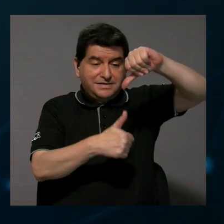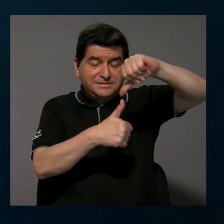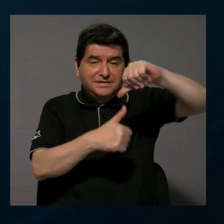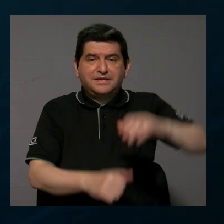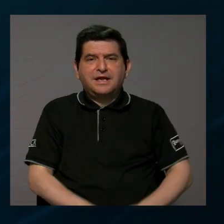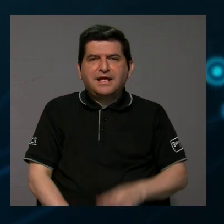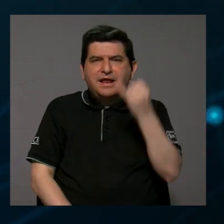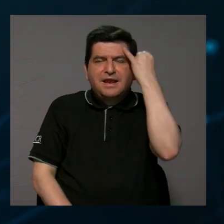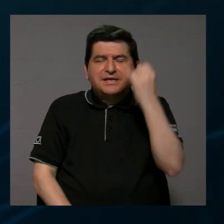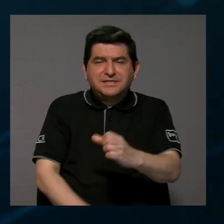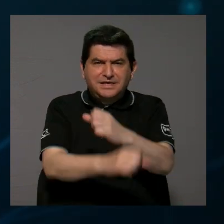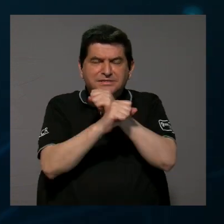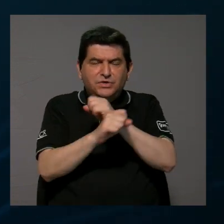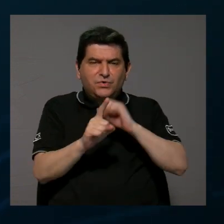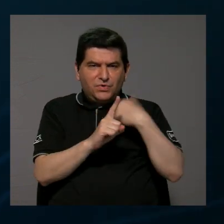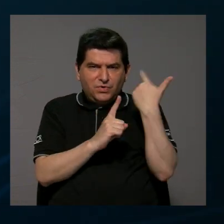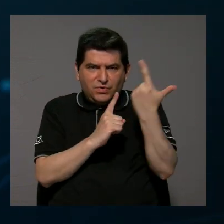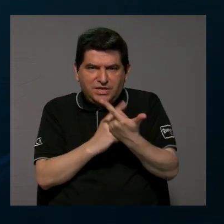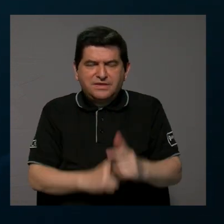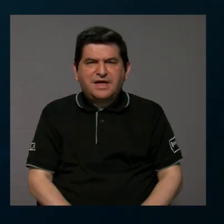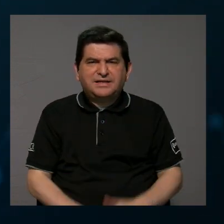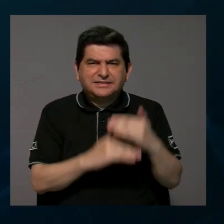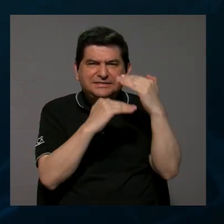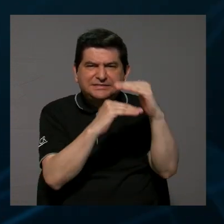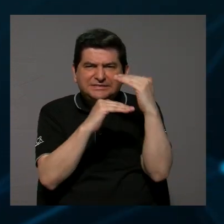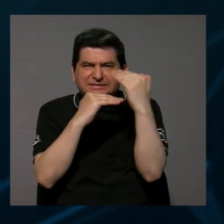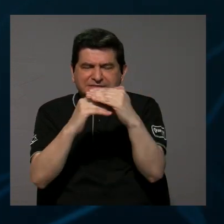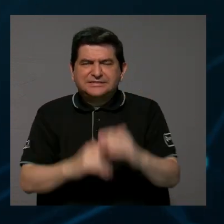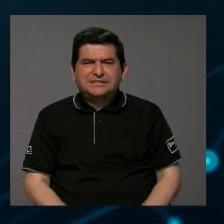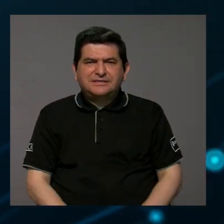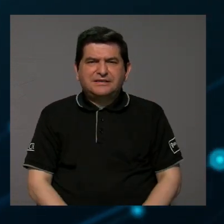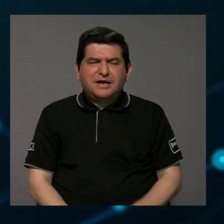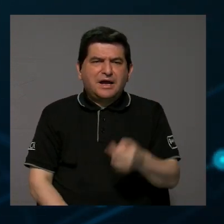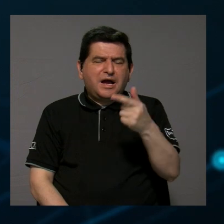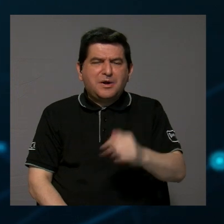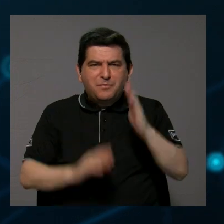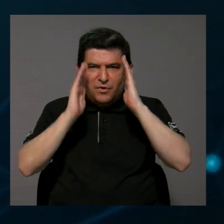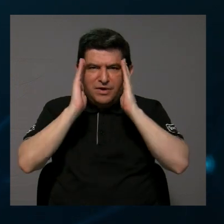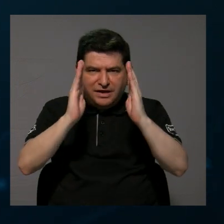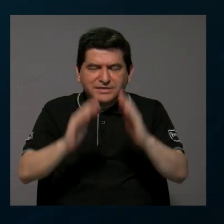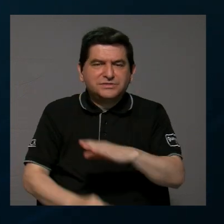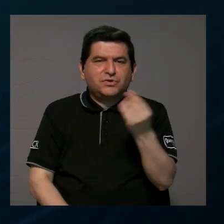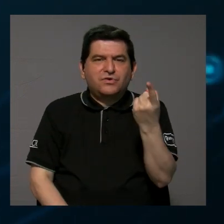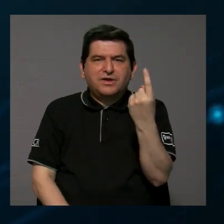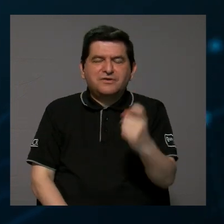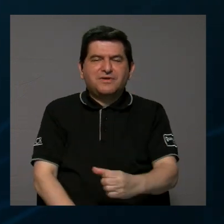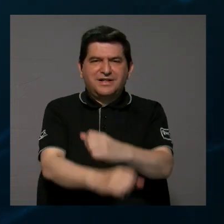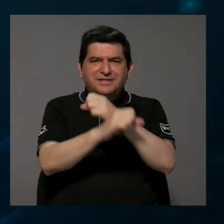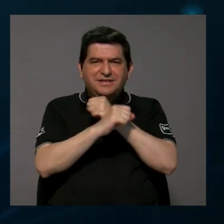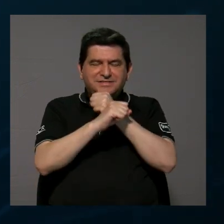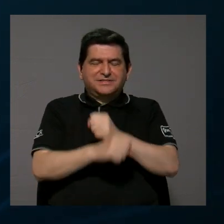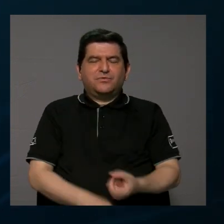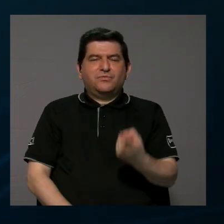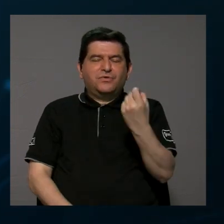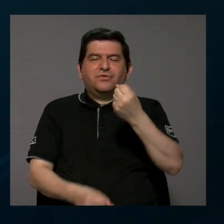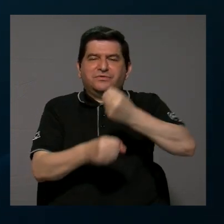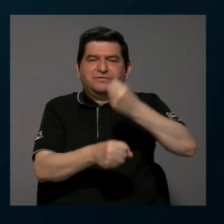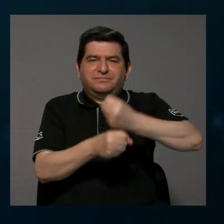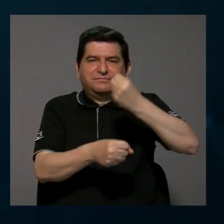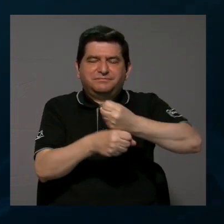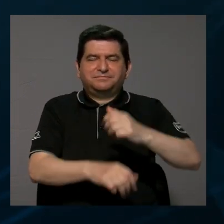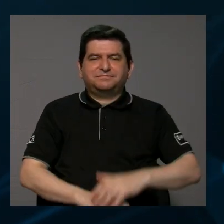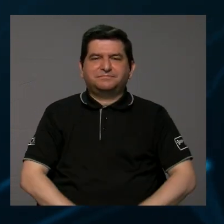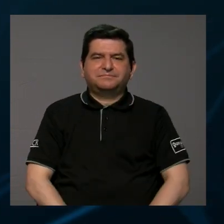En Centroamérica, las iniciativas de seguridad social fueron limitadas debido a la escasa cobertura y a la falta de seguros de